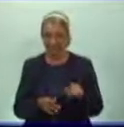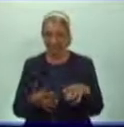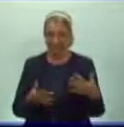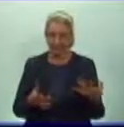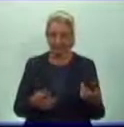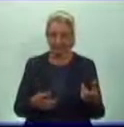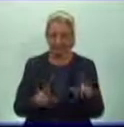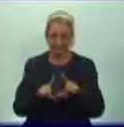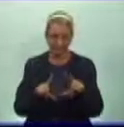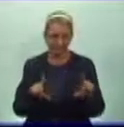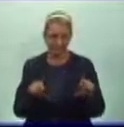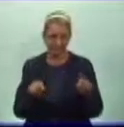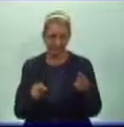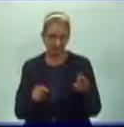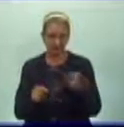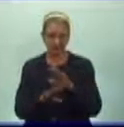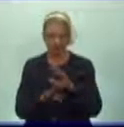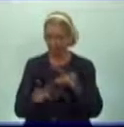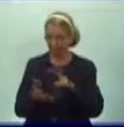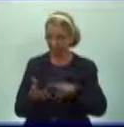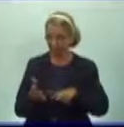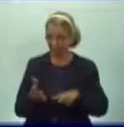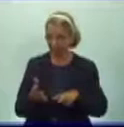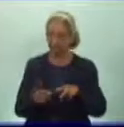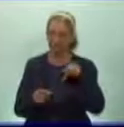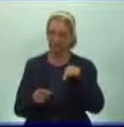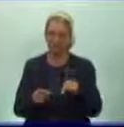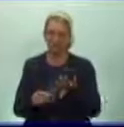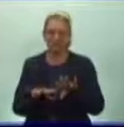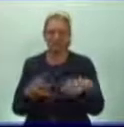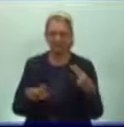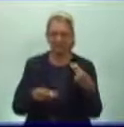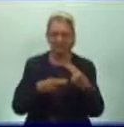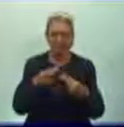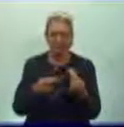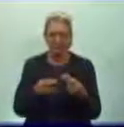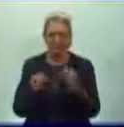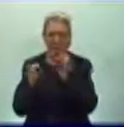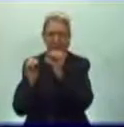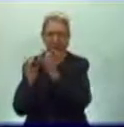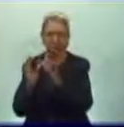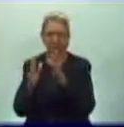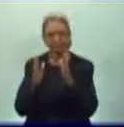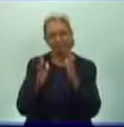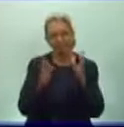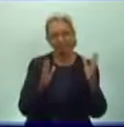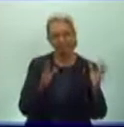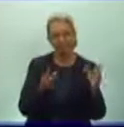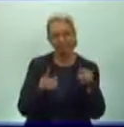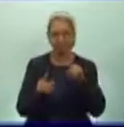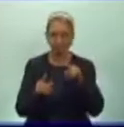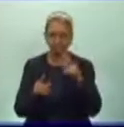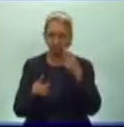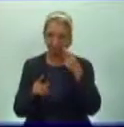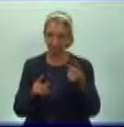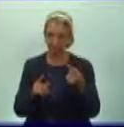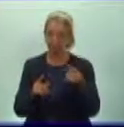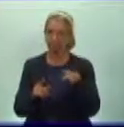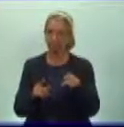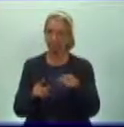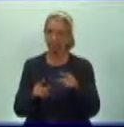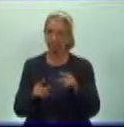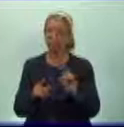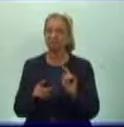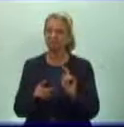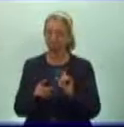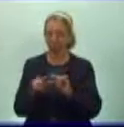texto. Vamos ahora a ordenar y formar oraciones. Ordena las palabras y forma